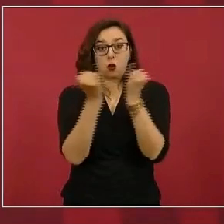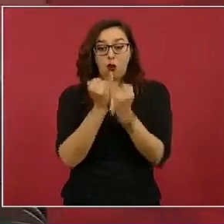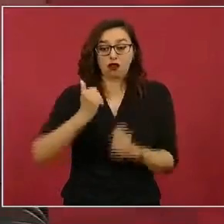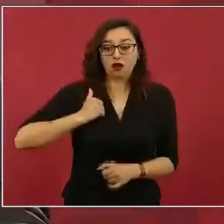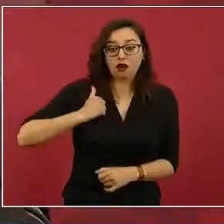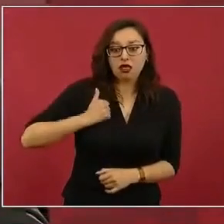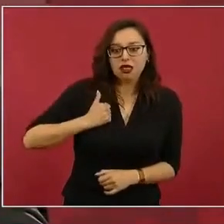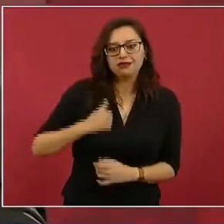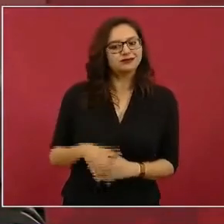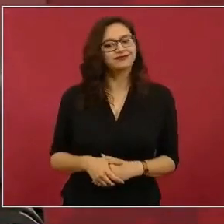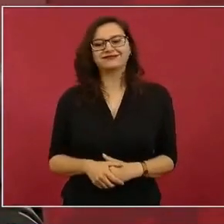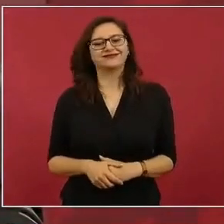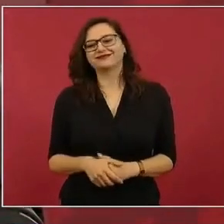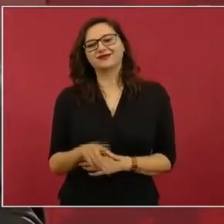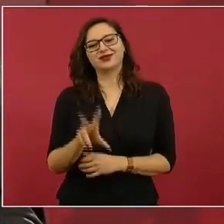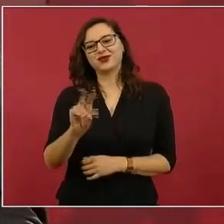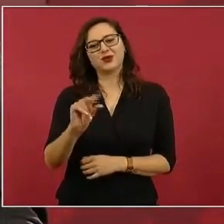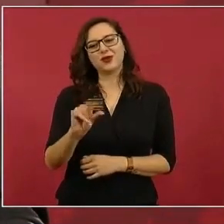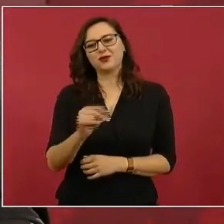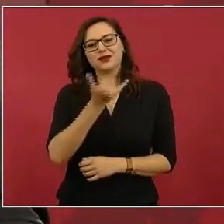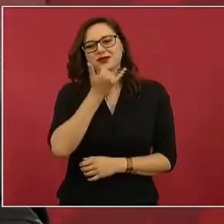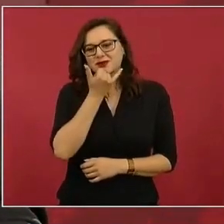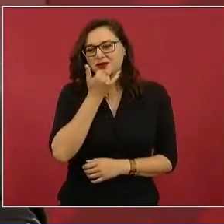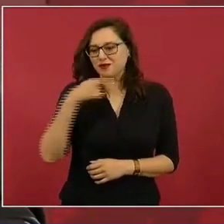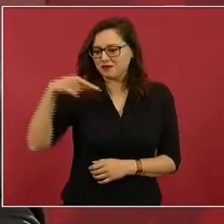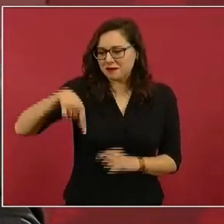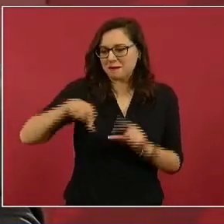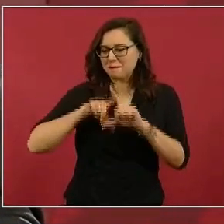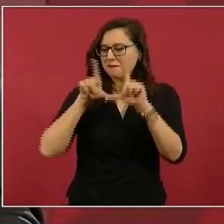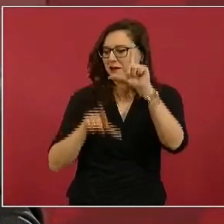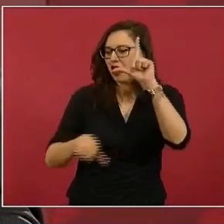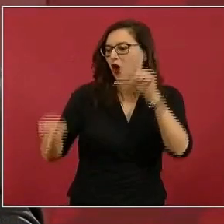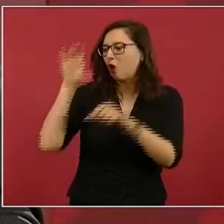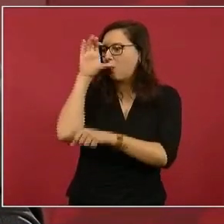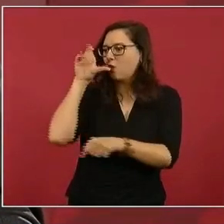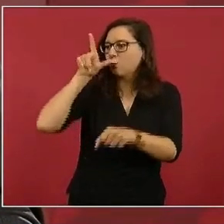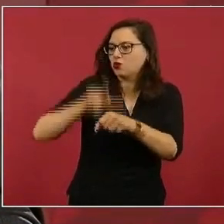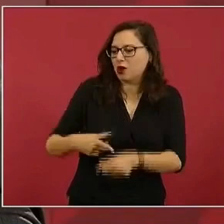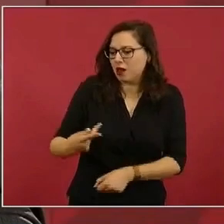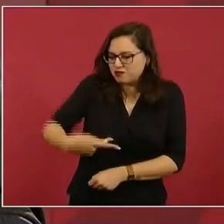estoy muy orgulloso de México y de su pueblo